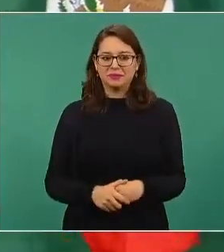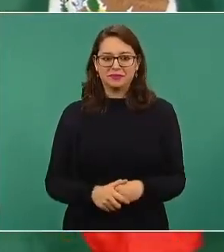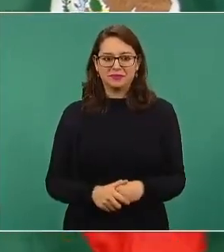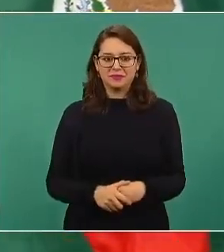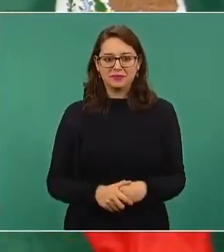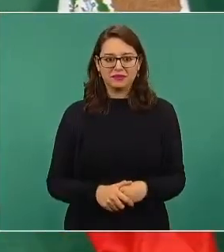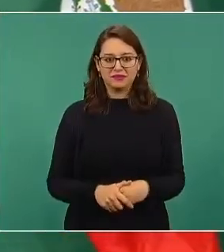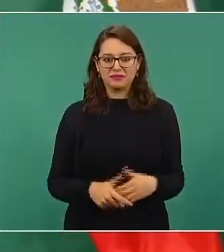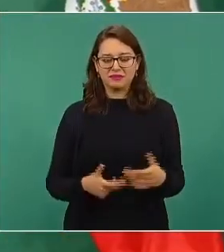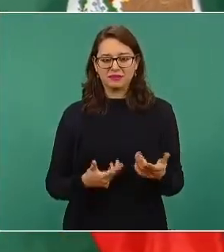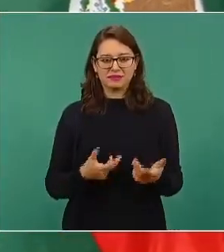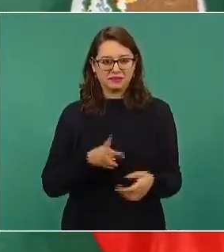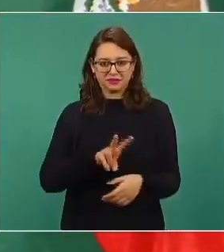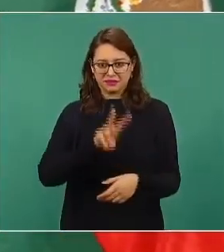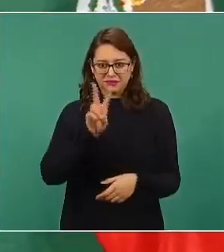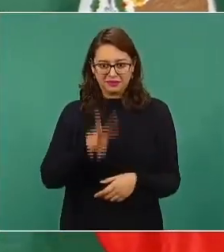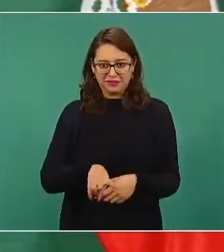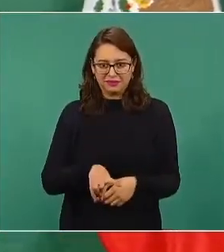a nivel